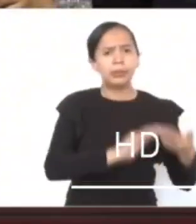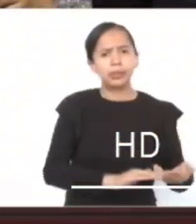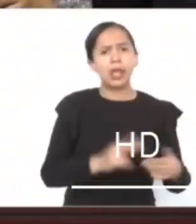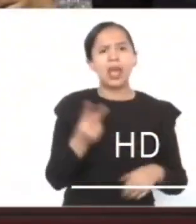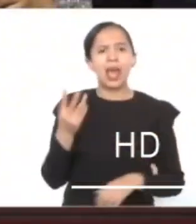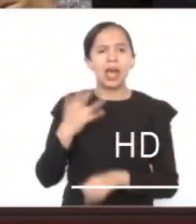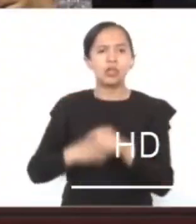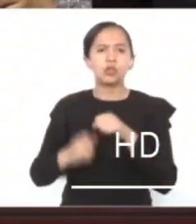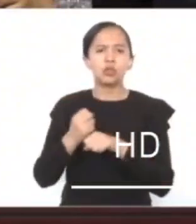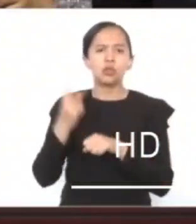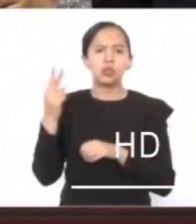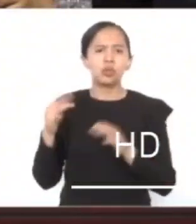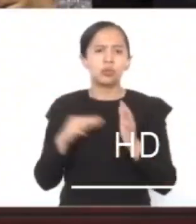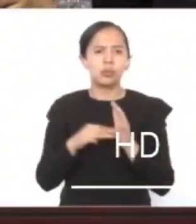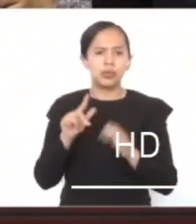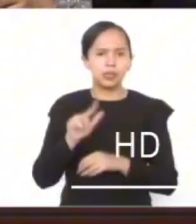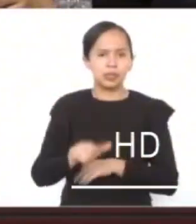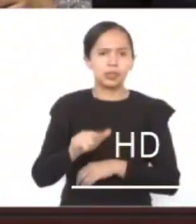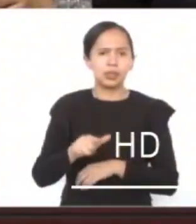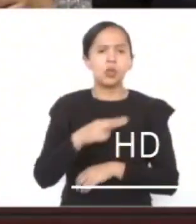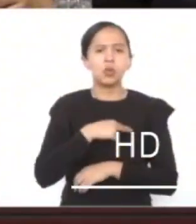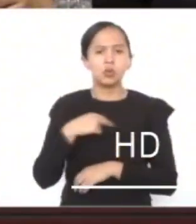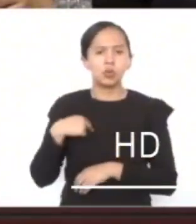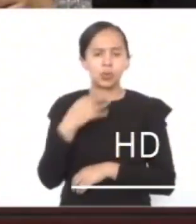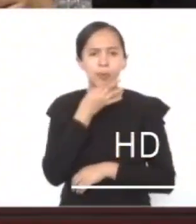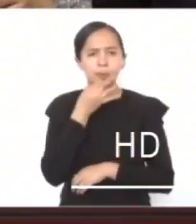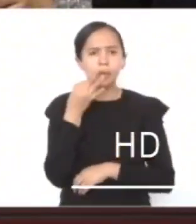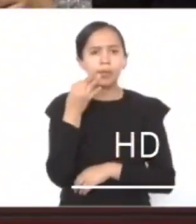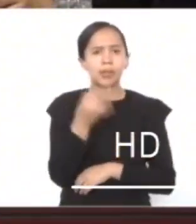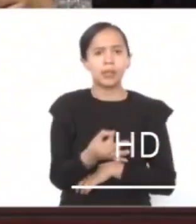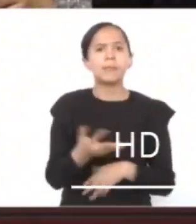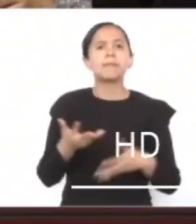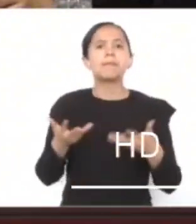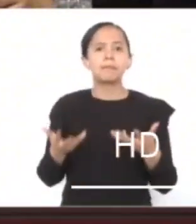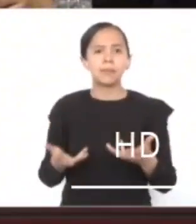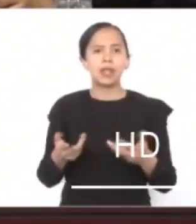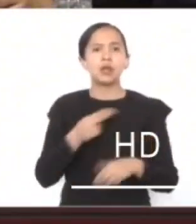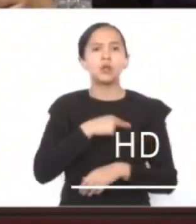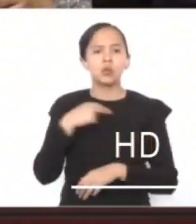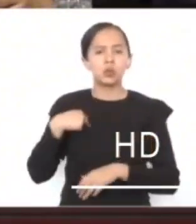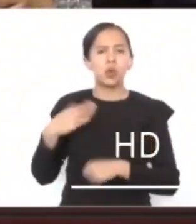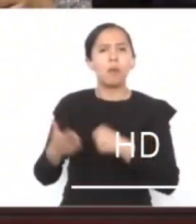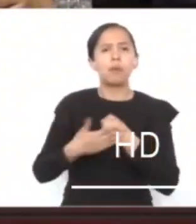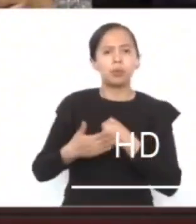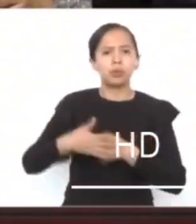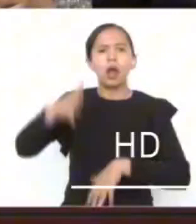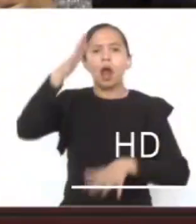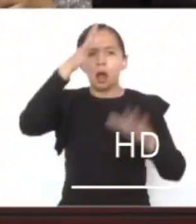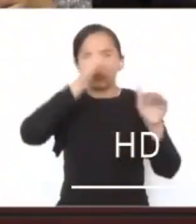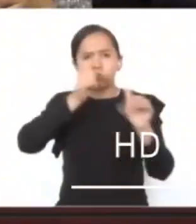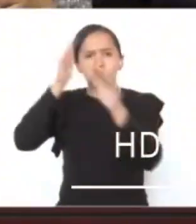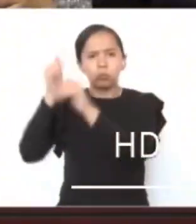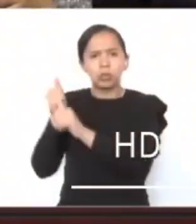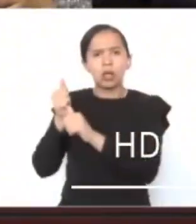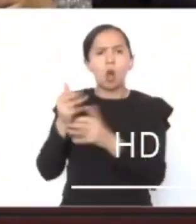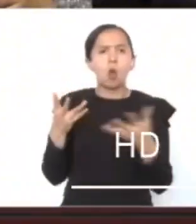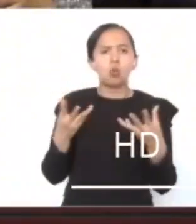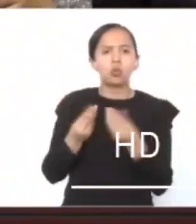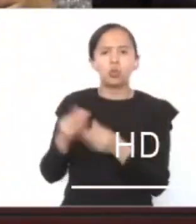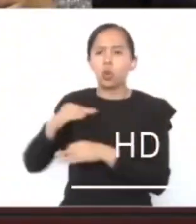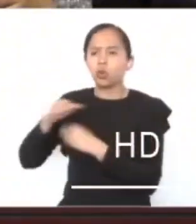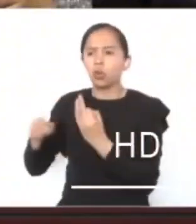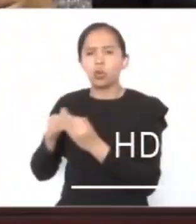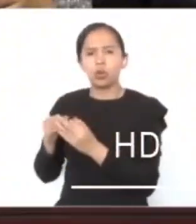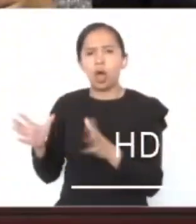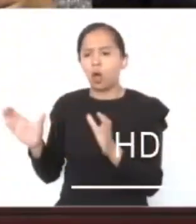2017 y decirles que vamos a llegar a acuerdos con todos los colectivos